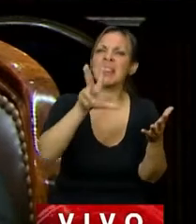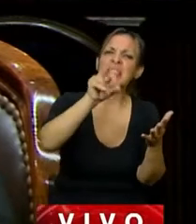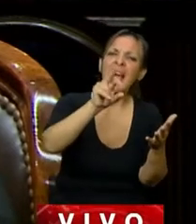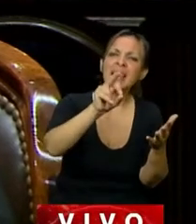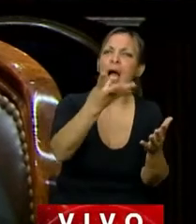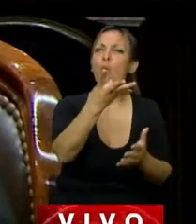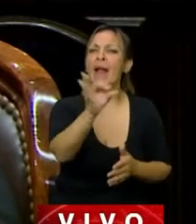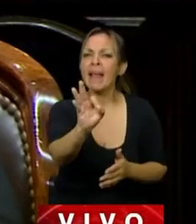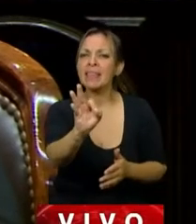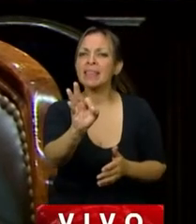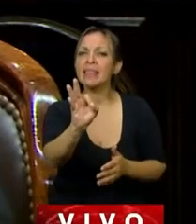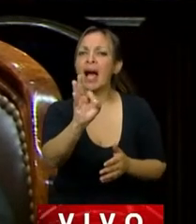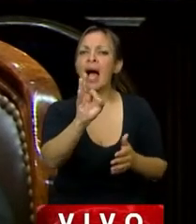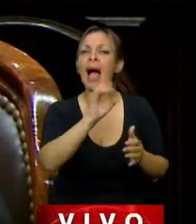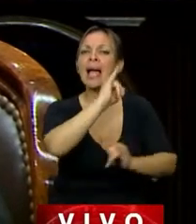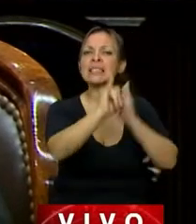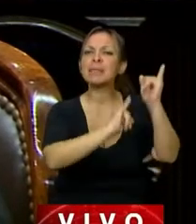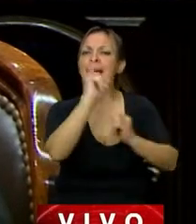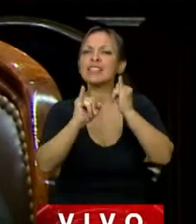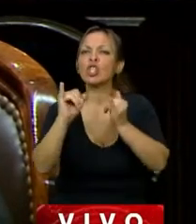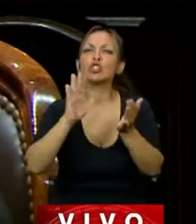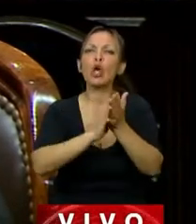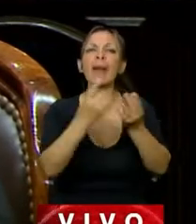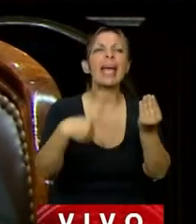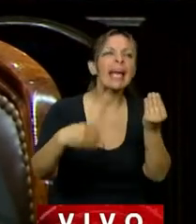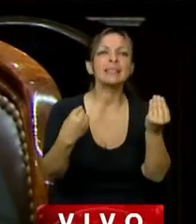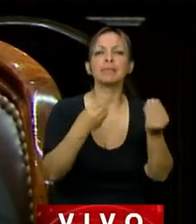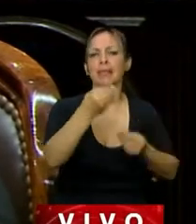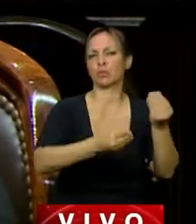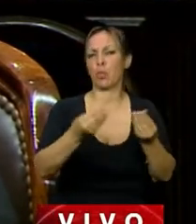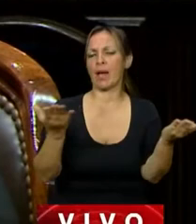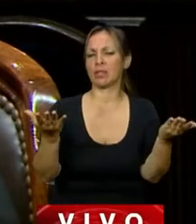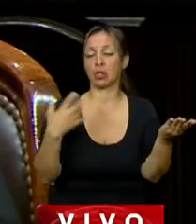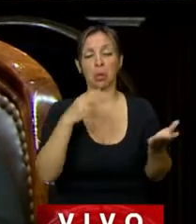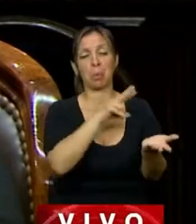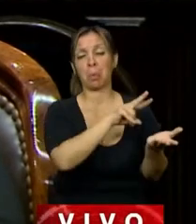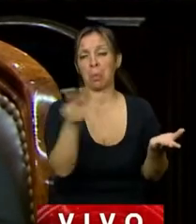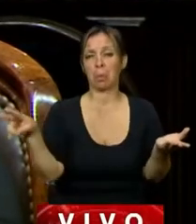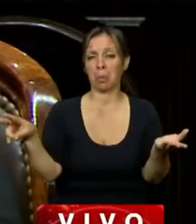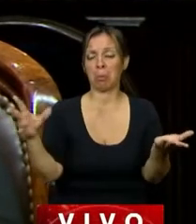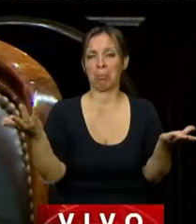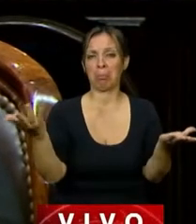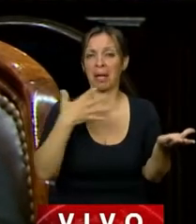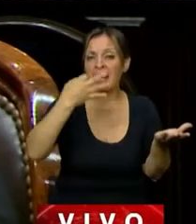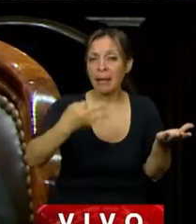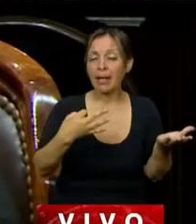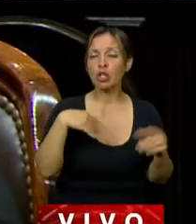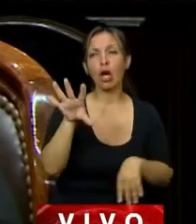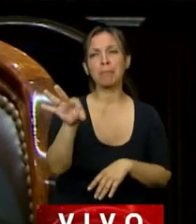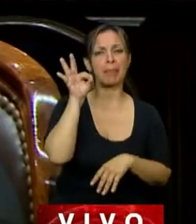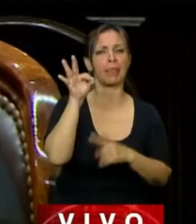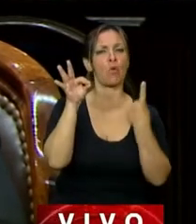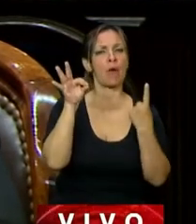30, 40 definiciones de presupuesto, en realidad puedo elegir